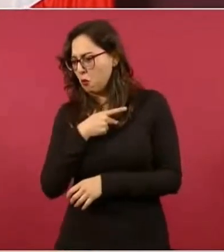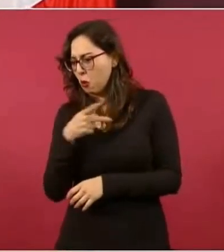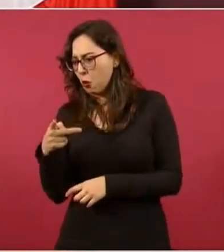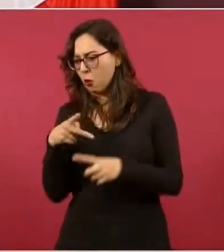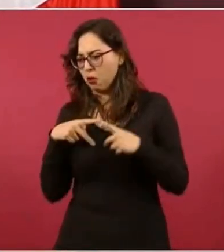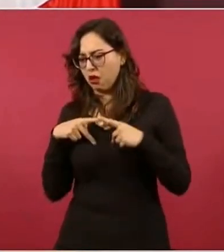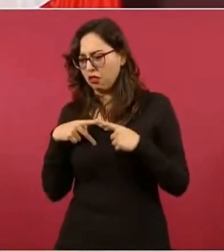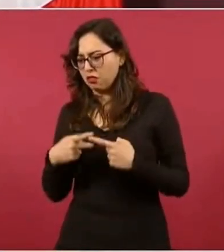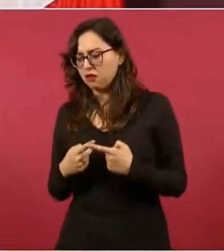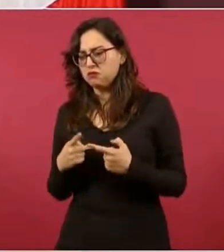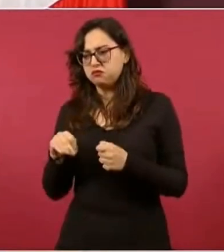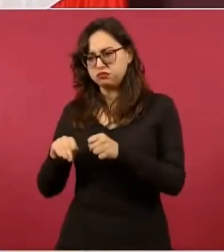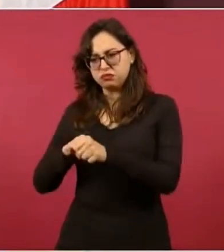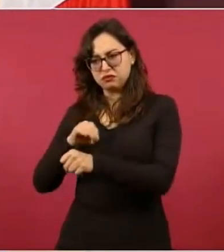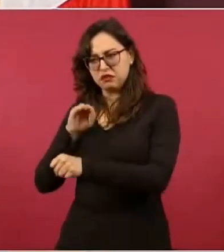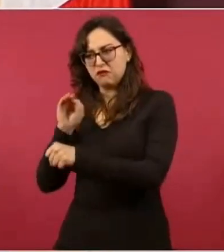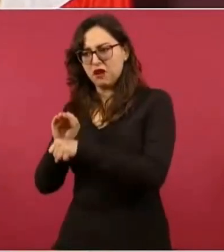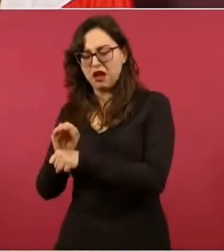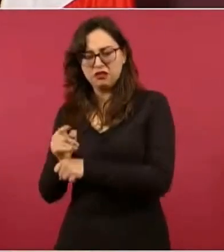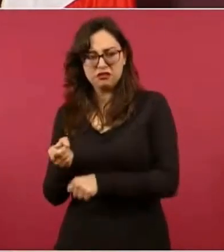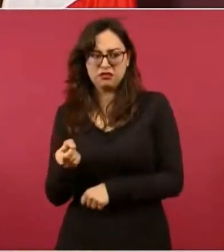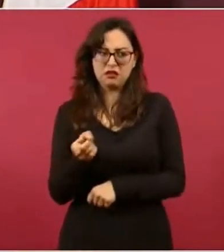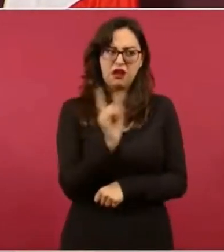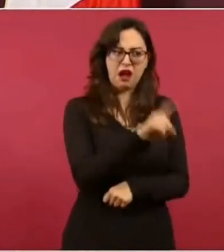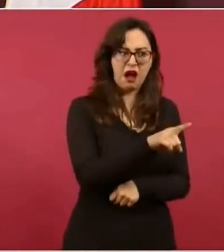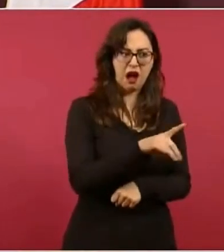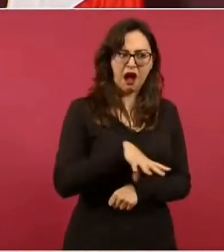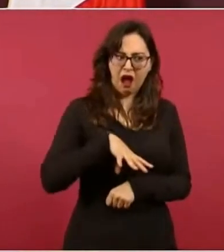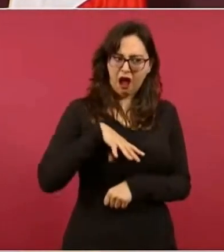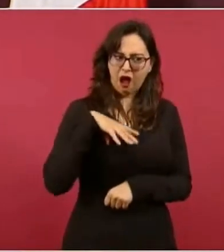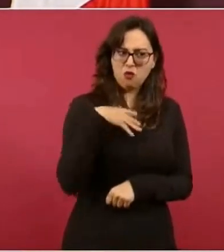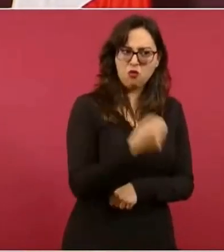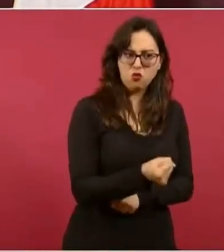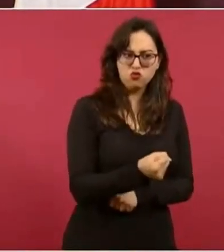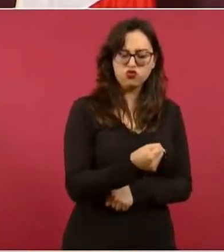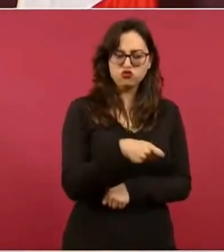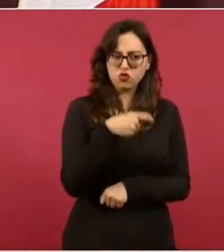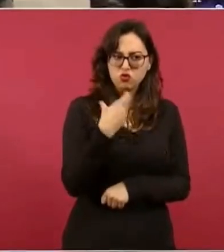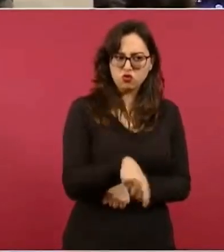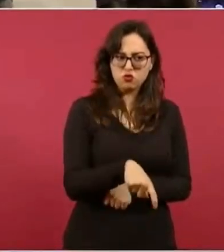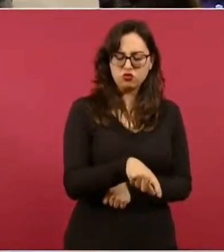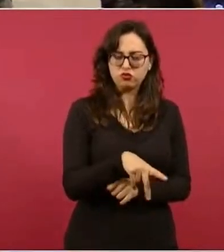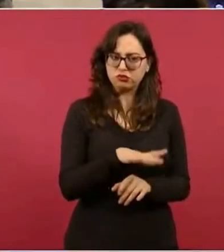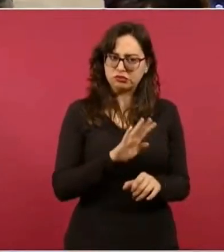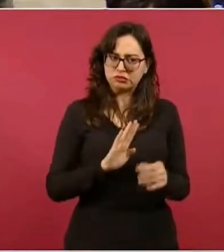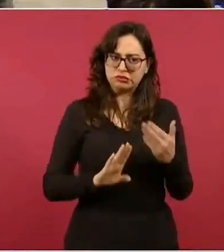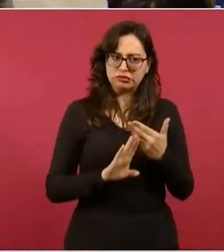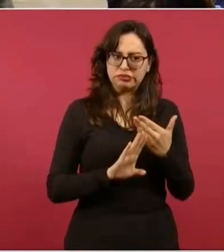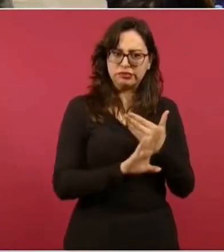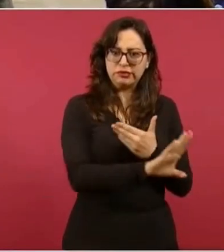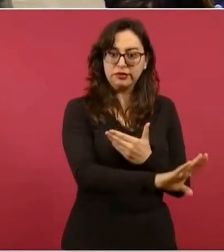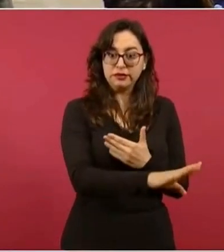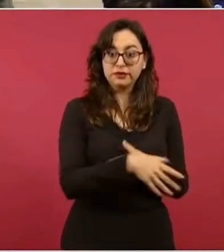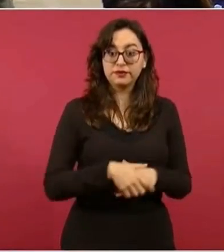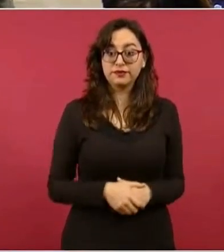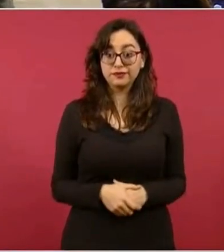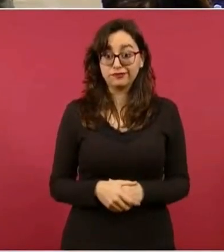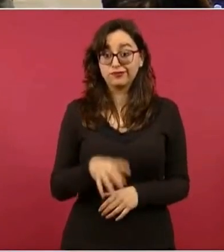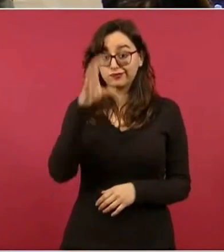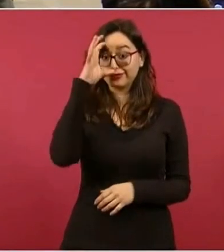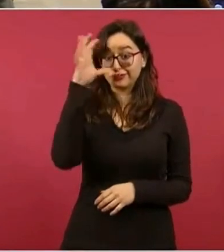los abusos que comete el fuerte ese era Morelos y luego la